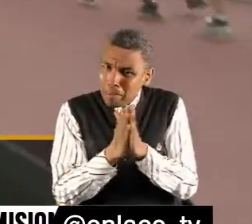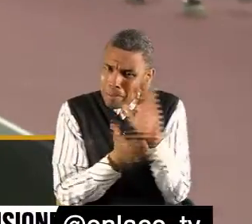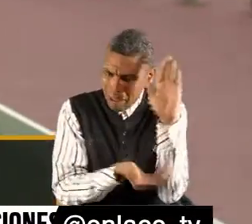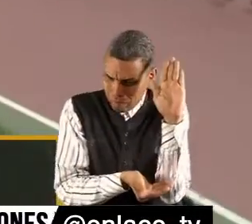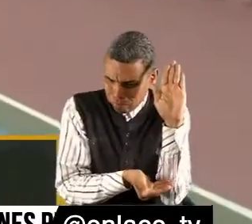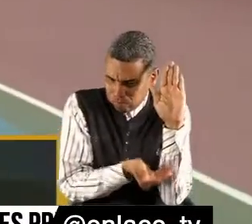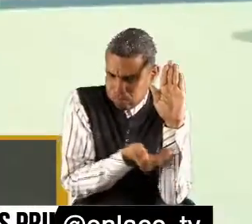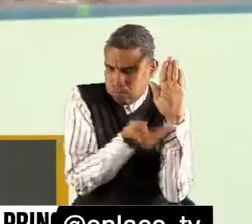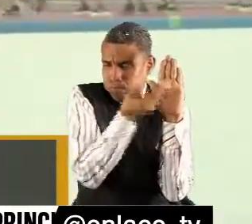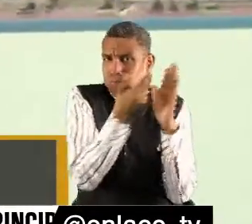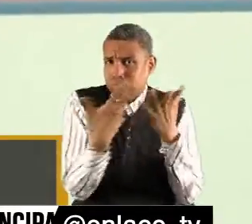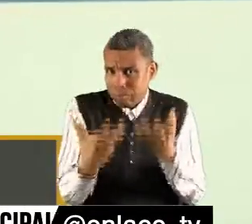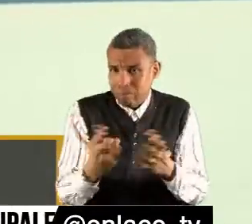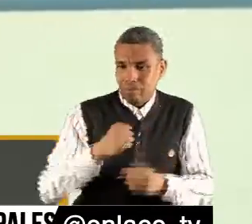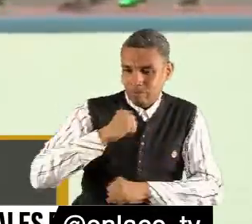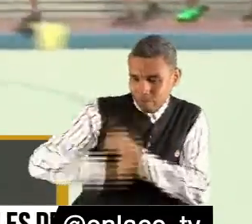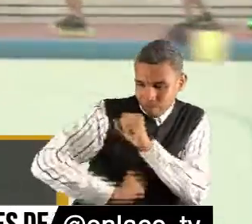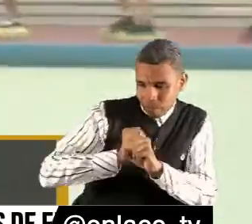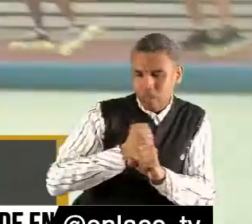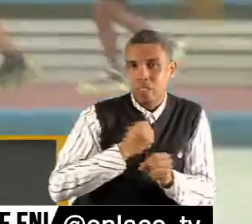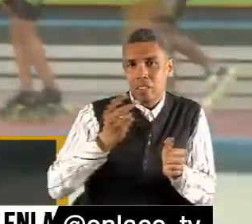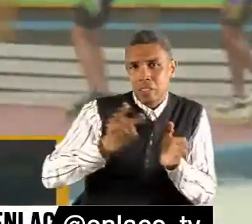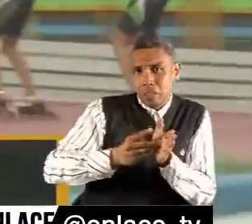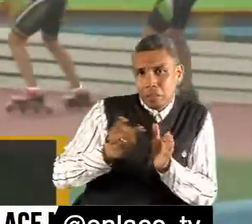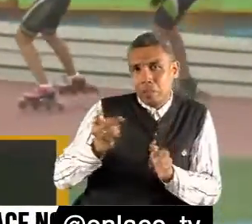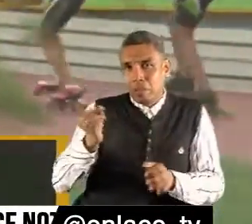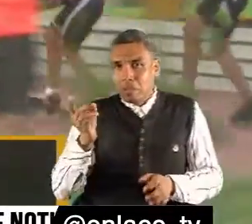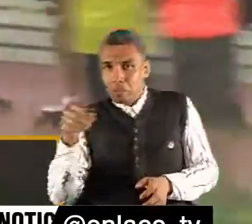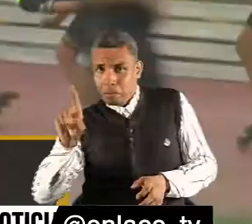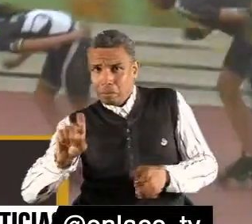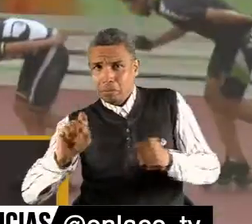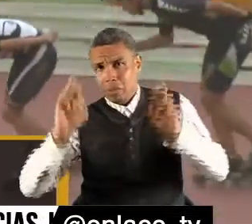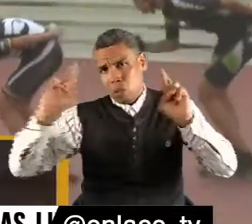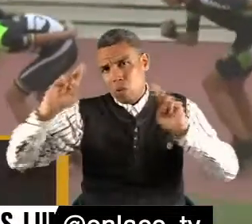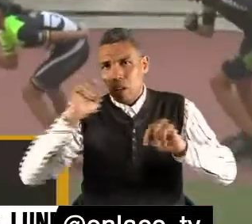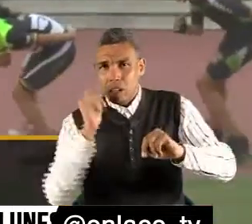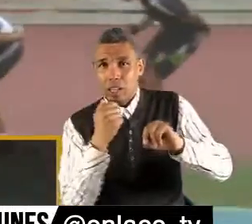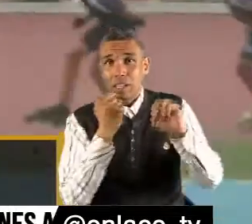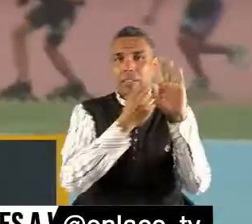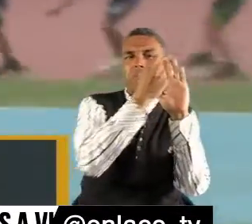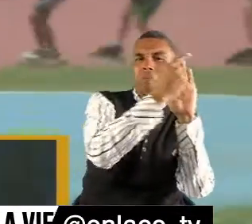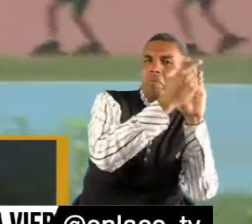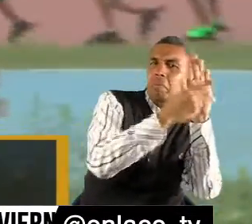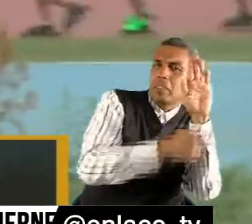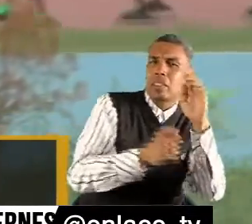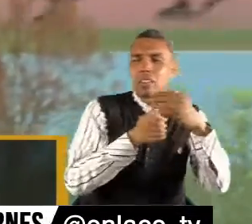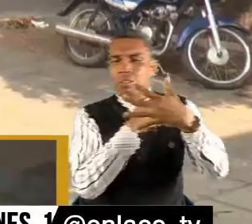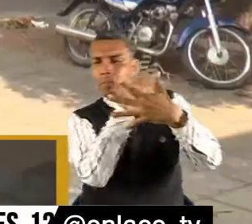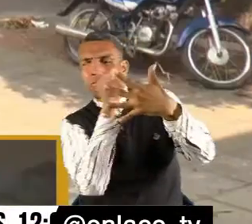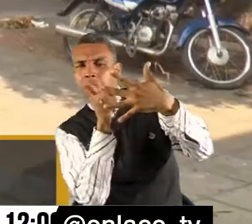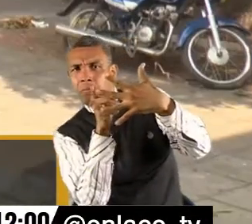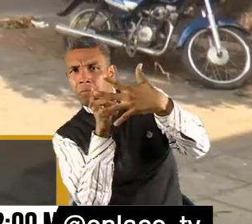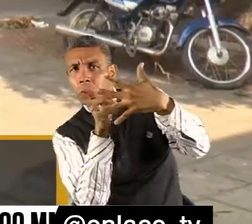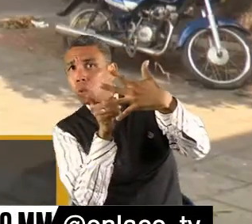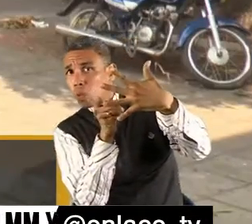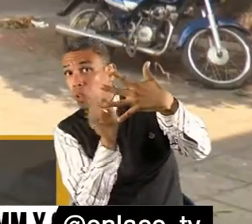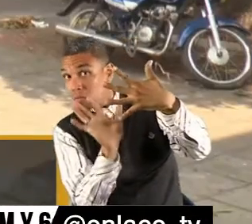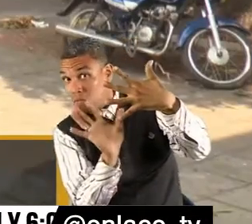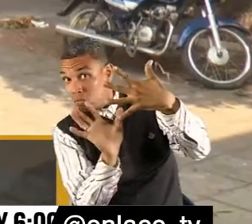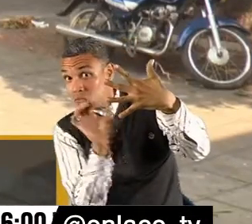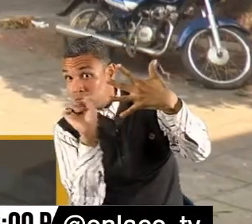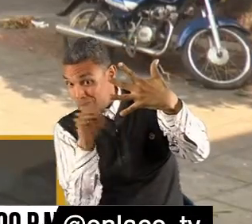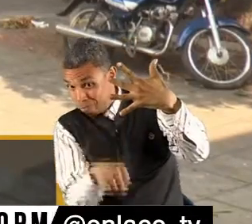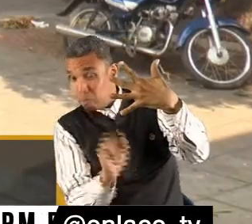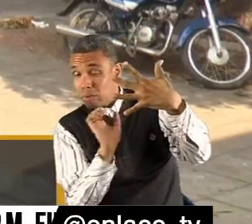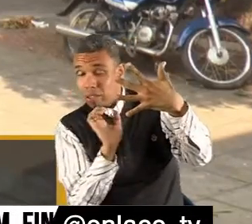a que este año lleguemos de estar de tercero o cuarto o quinto, ¿por qué no? O sea, aspiramos a grandes cosas con ese nuevo proceso. Hace